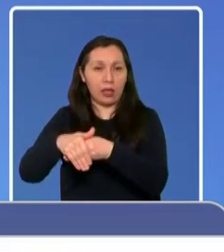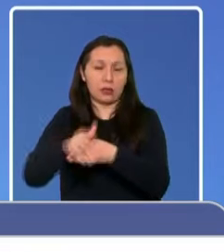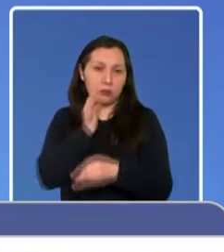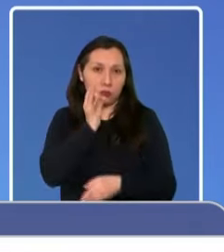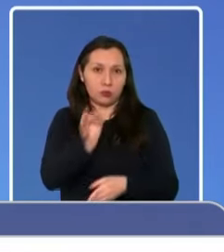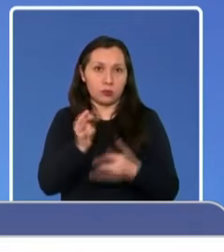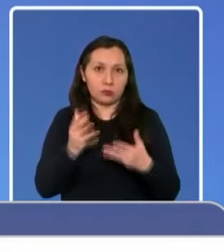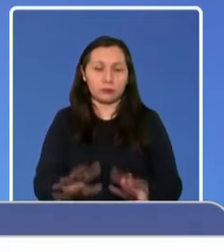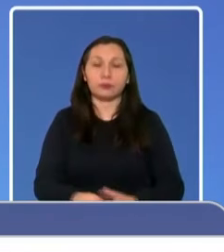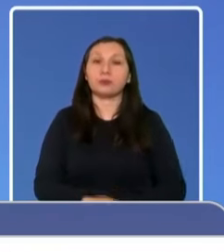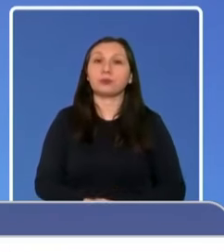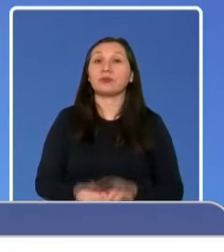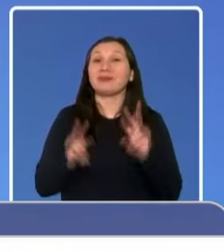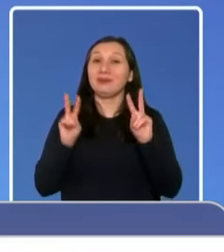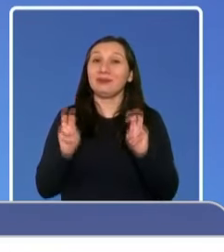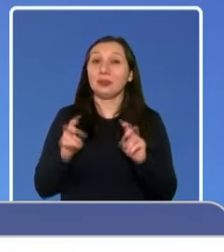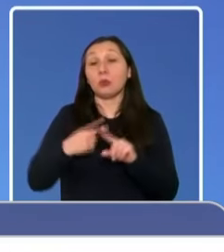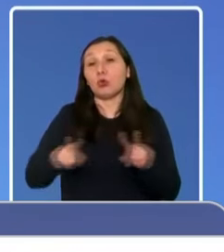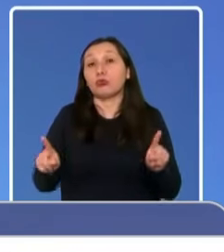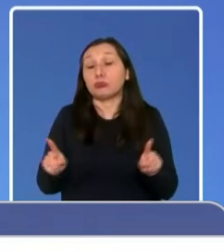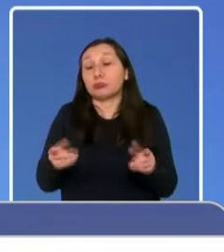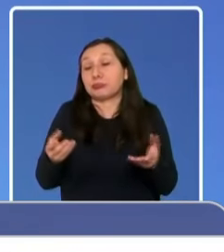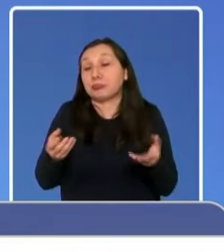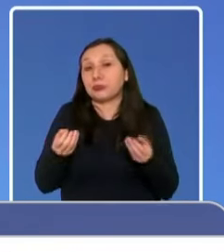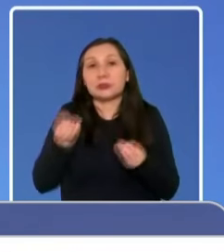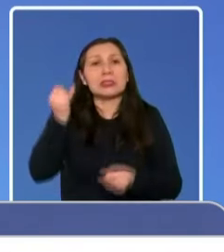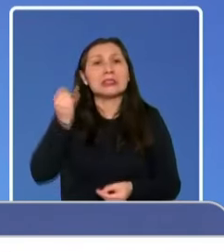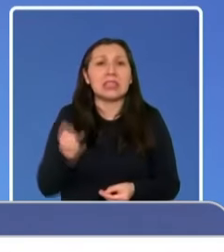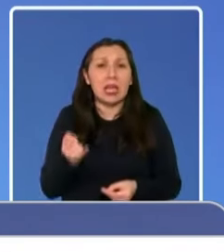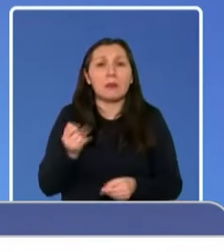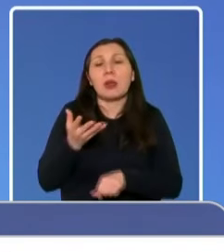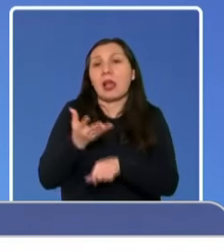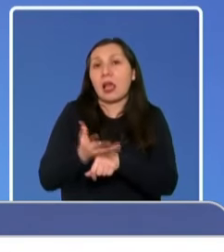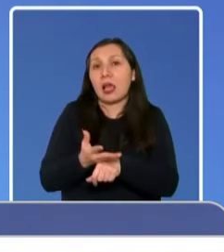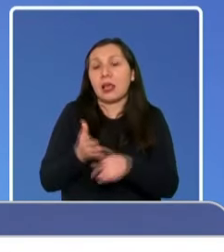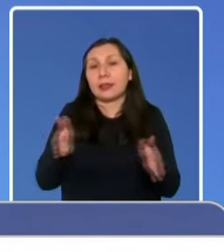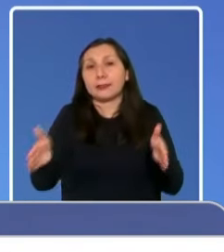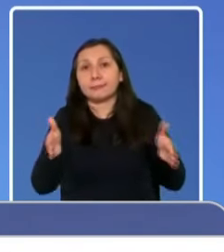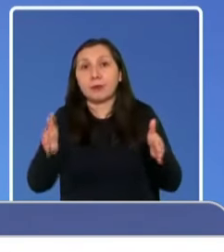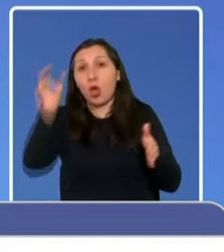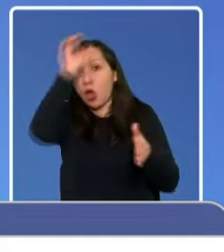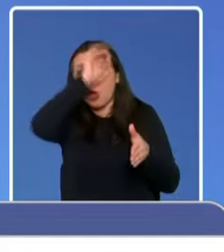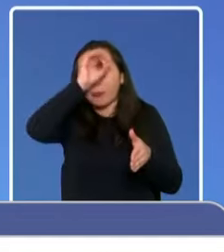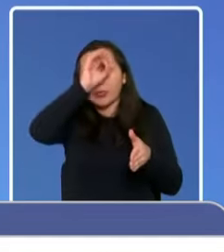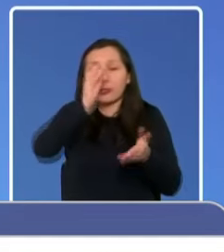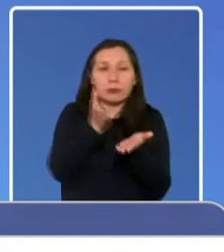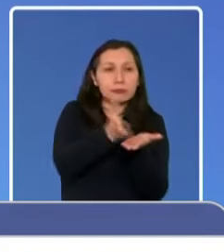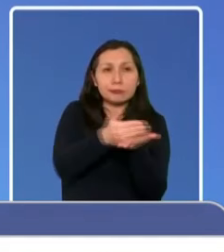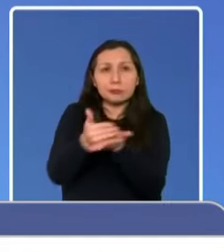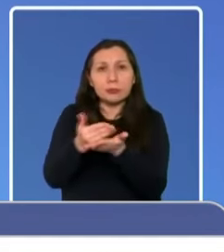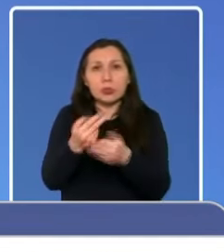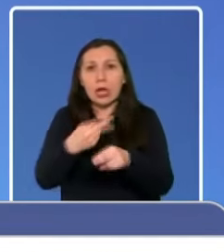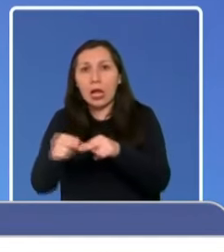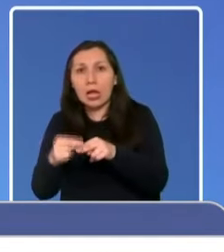dicho. Y respecto a lo otro, bueno, siempre hay margen para que en las opiniones de